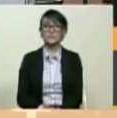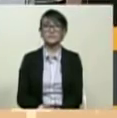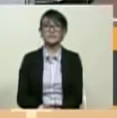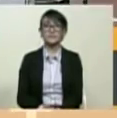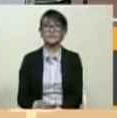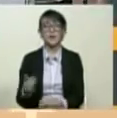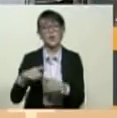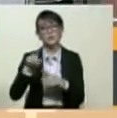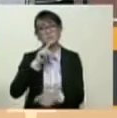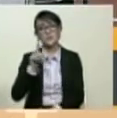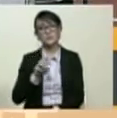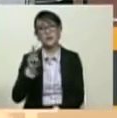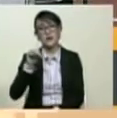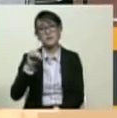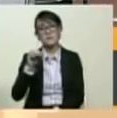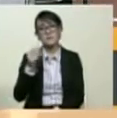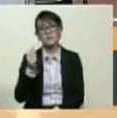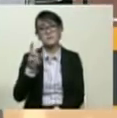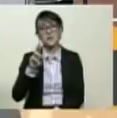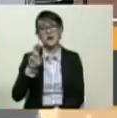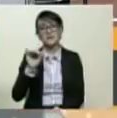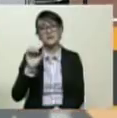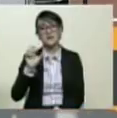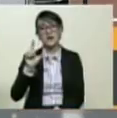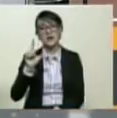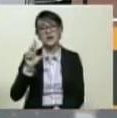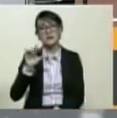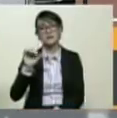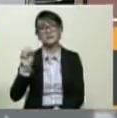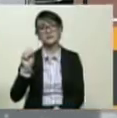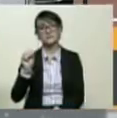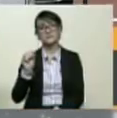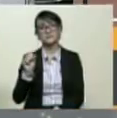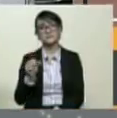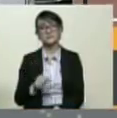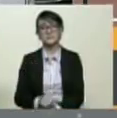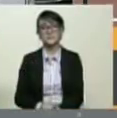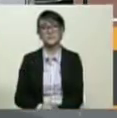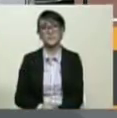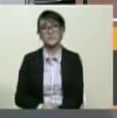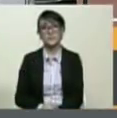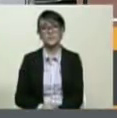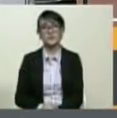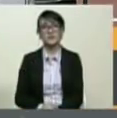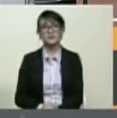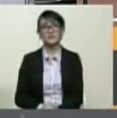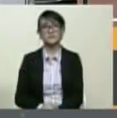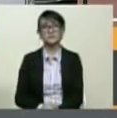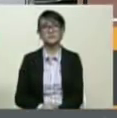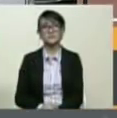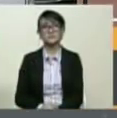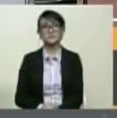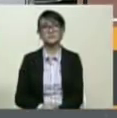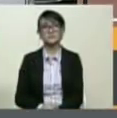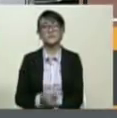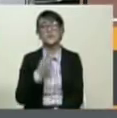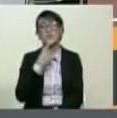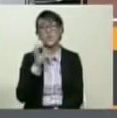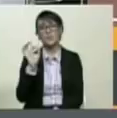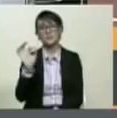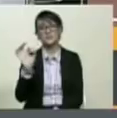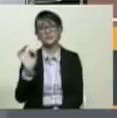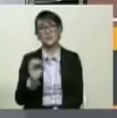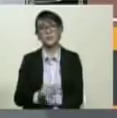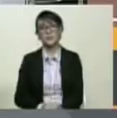Margelis Hernández, Globovisión. Buenos días. Bien, gracias. Quisiera saber, hace algunos minutos el candidato Luis